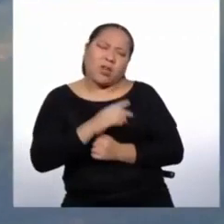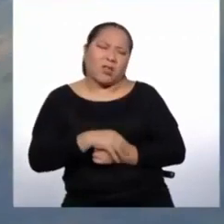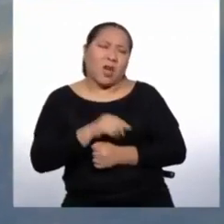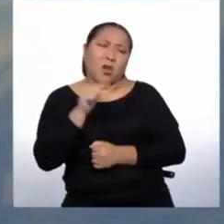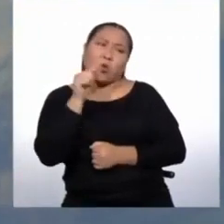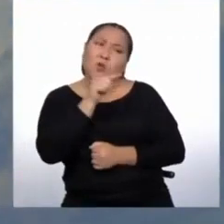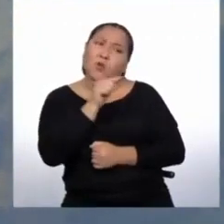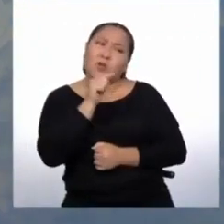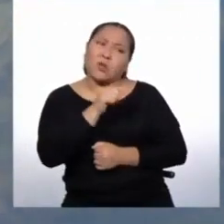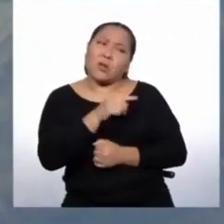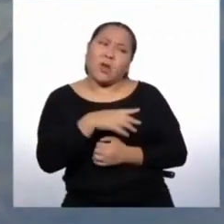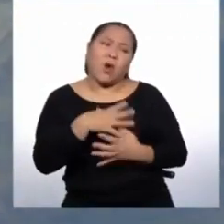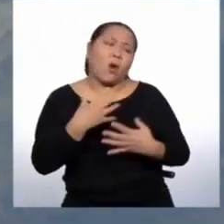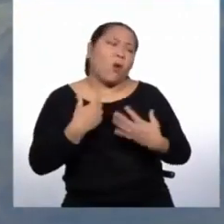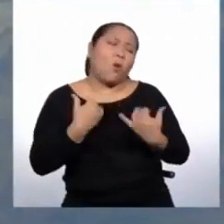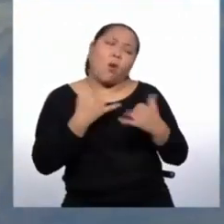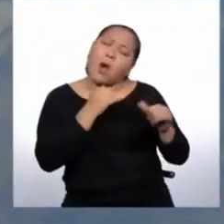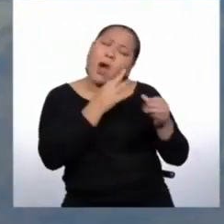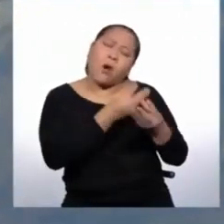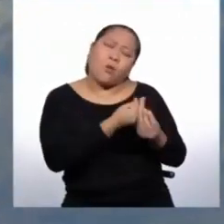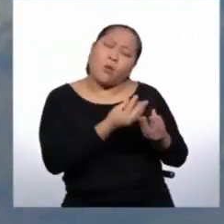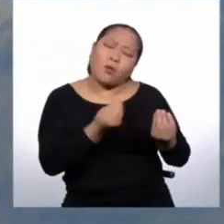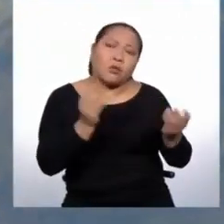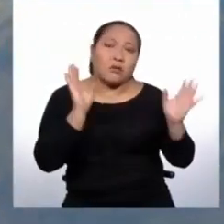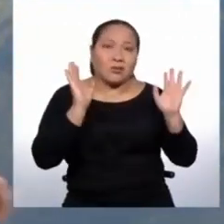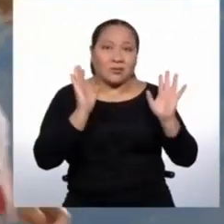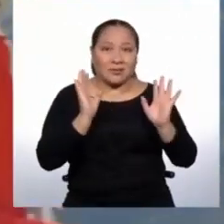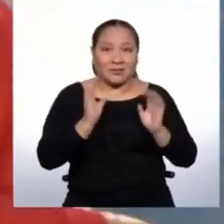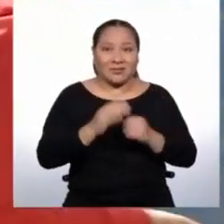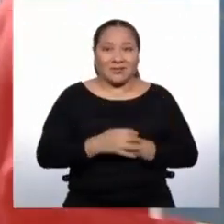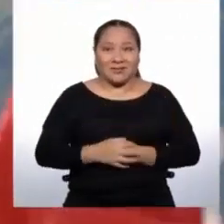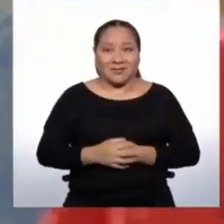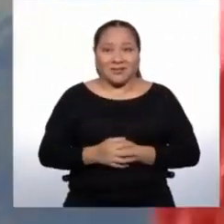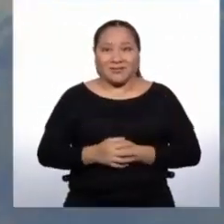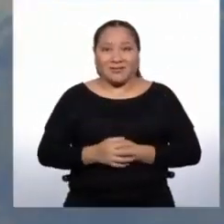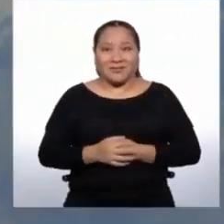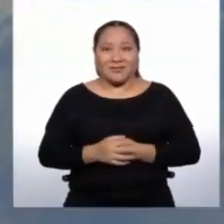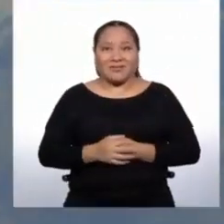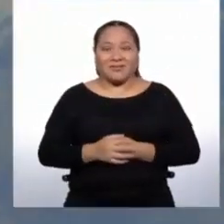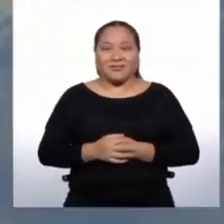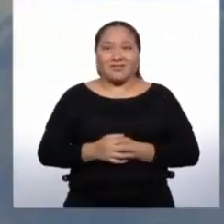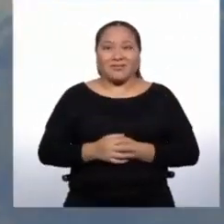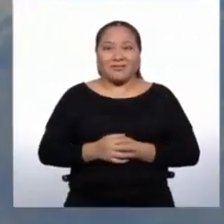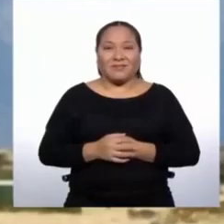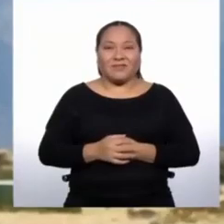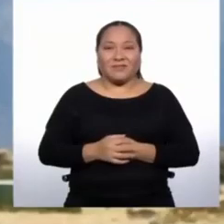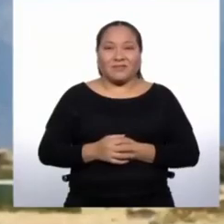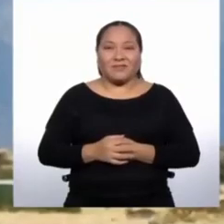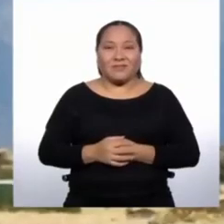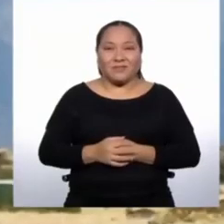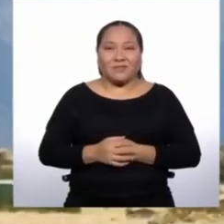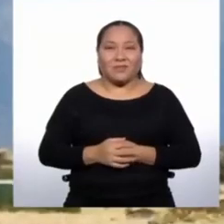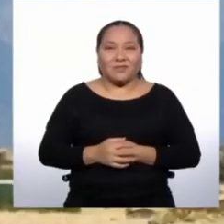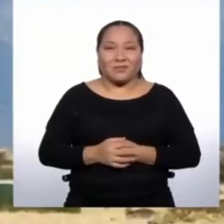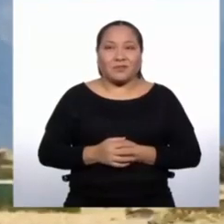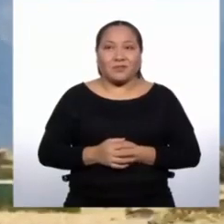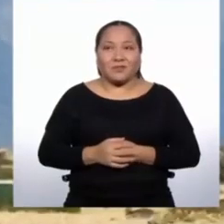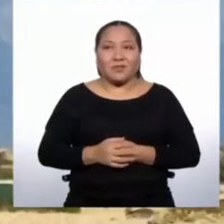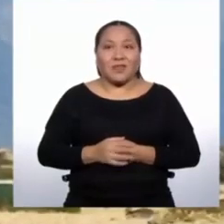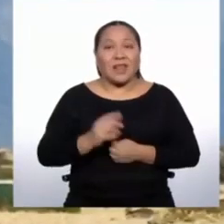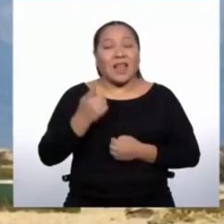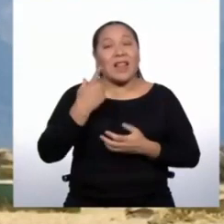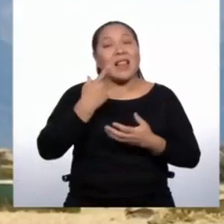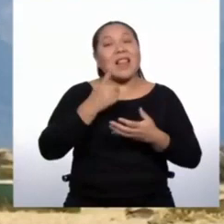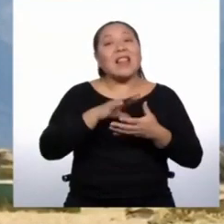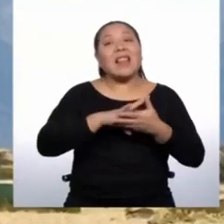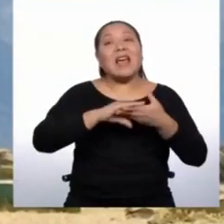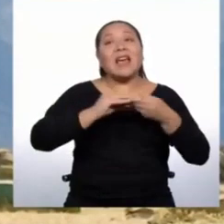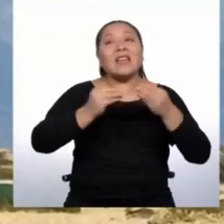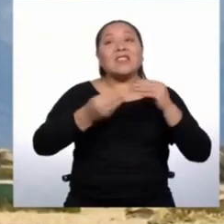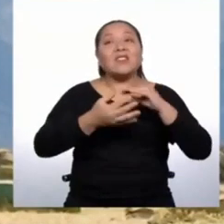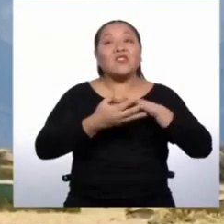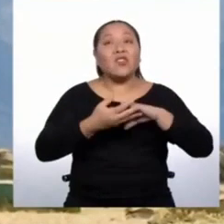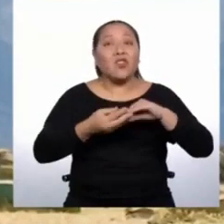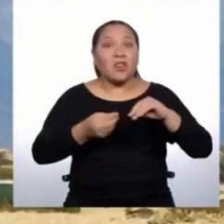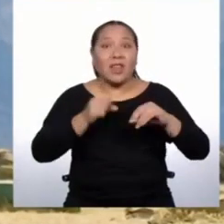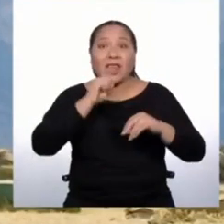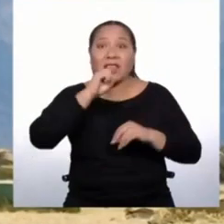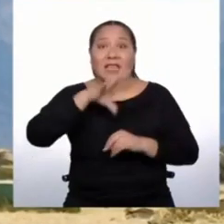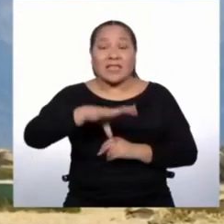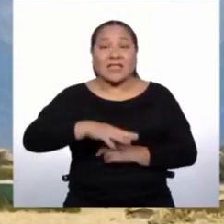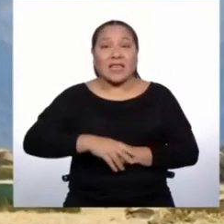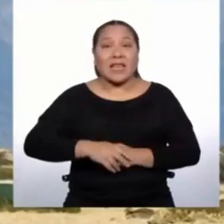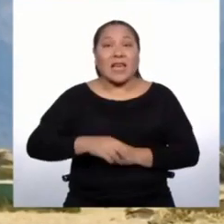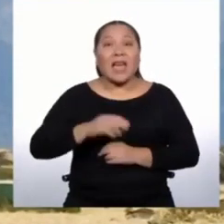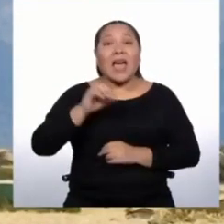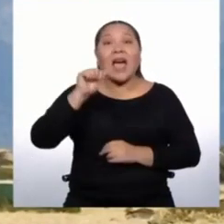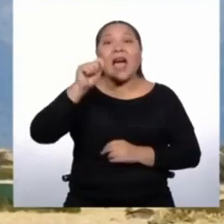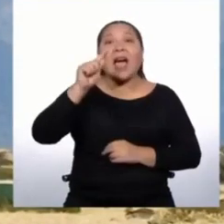merced juega mucho». La tradición popular comenta que el Inca Atahualpa